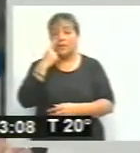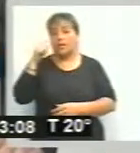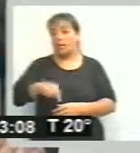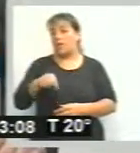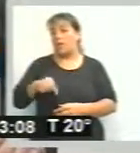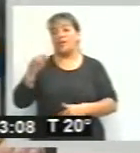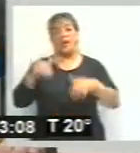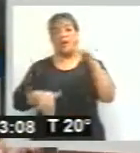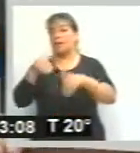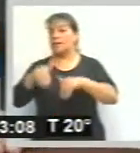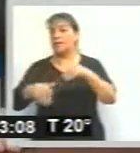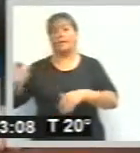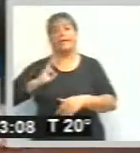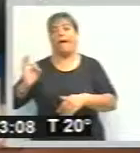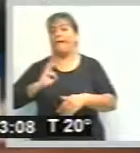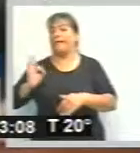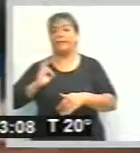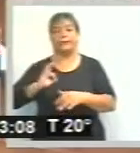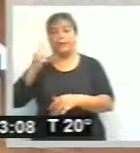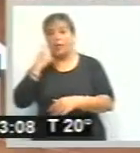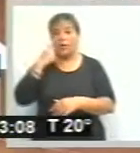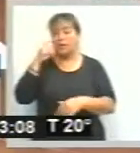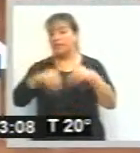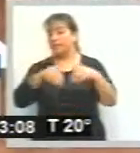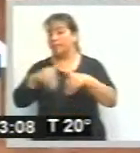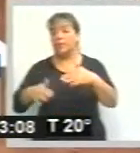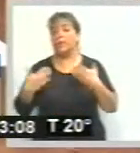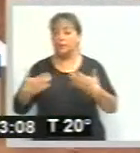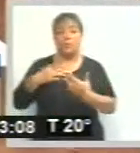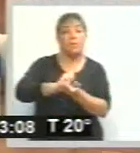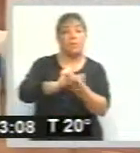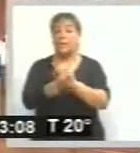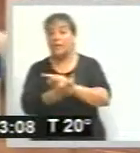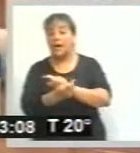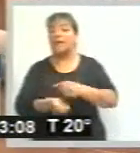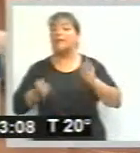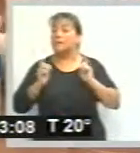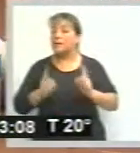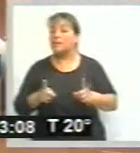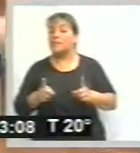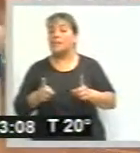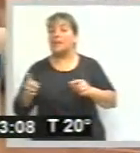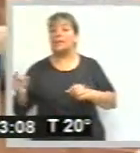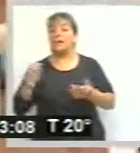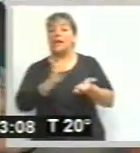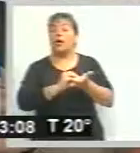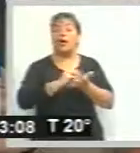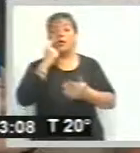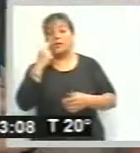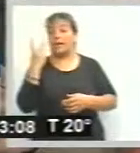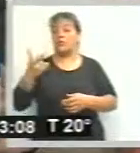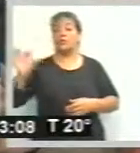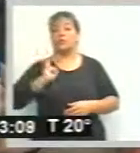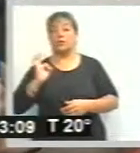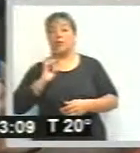elección indefinida de los intendentes. Que se pueda modificar también el término de mandato del concejal, que son 2 años.